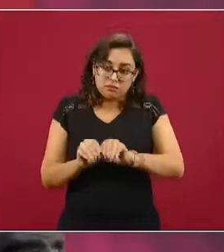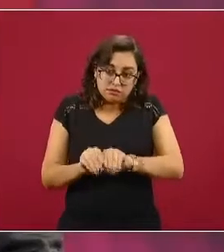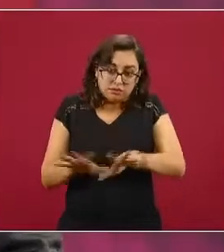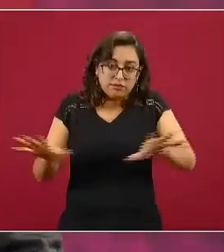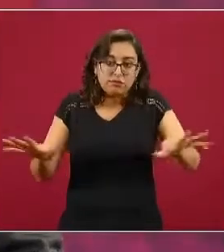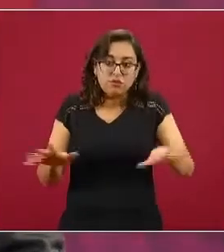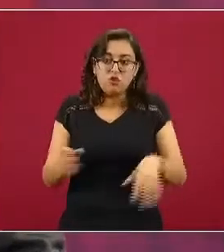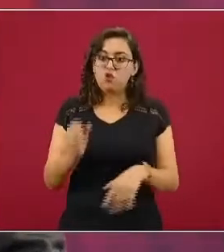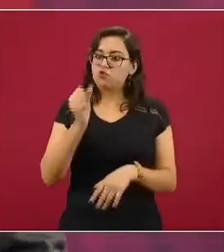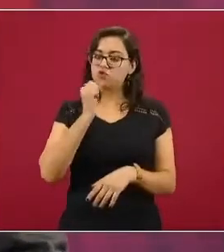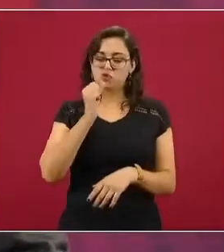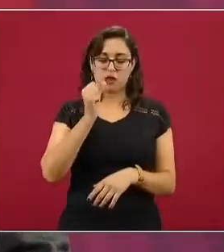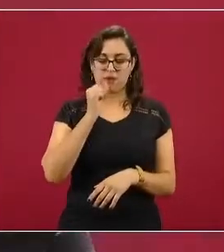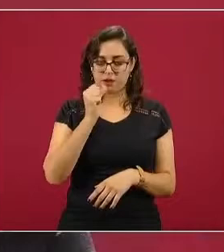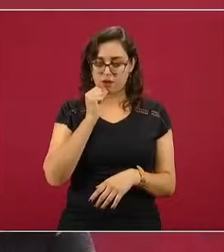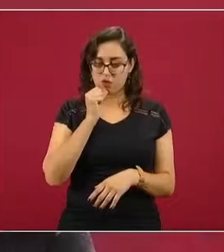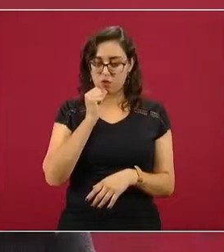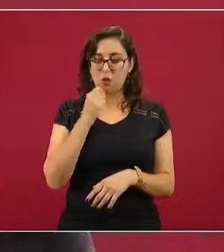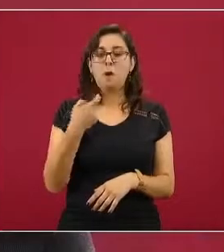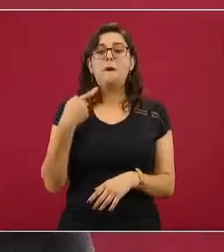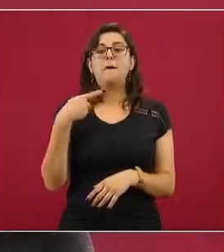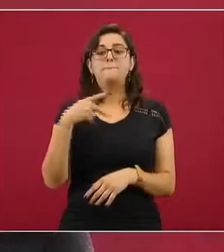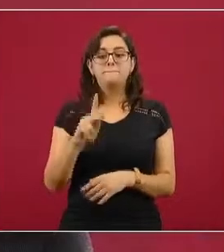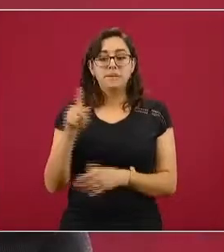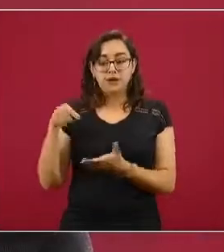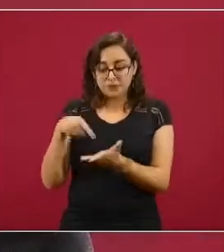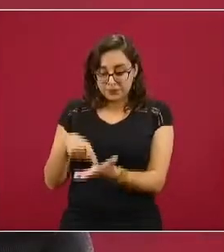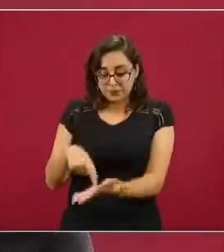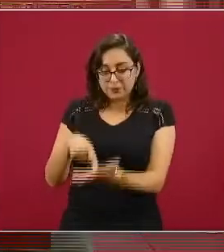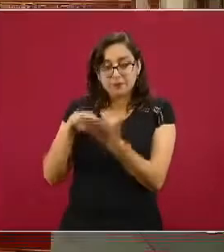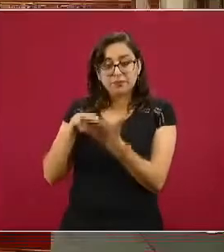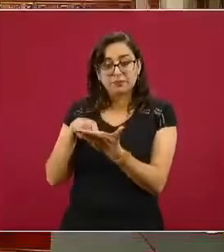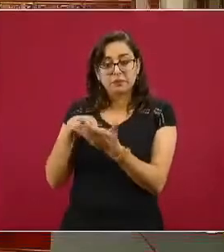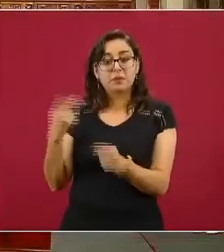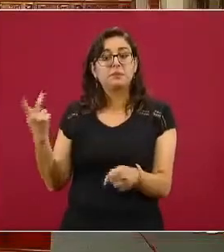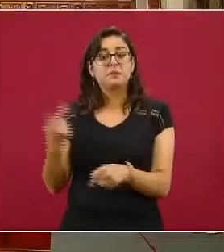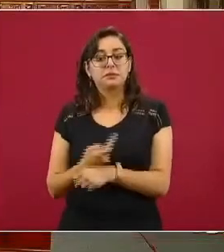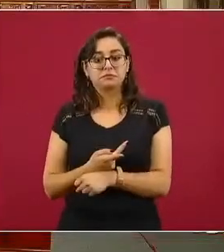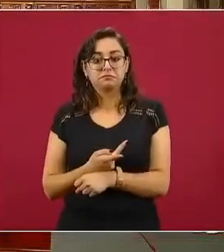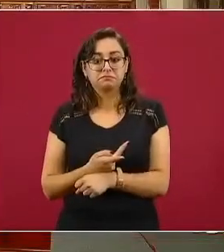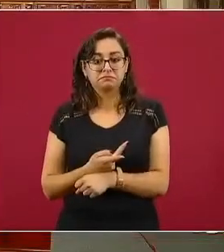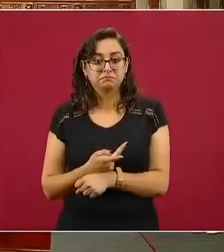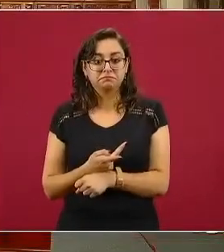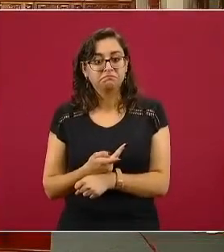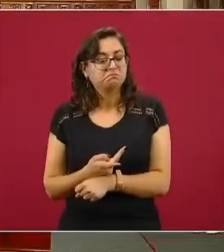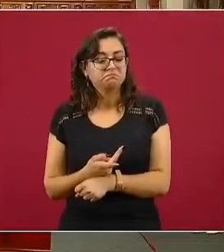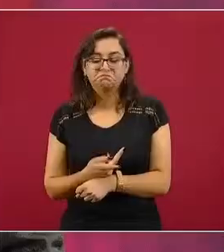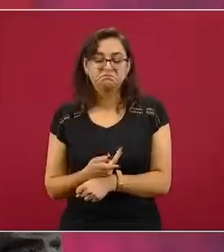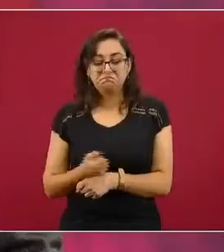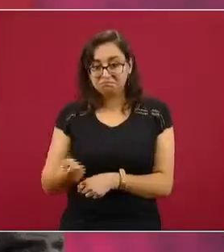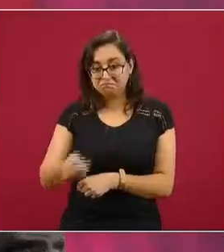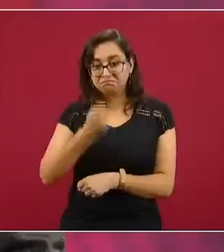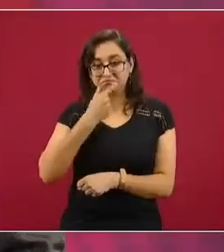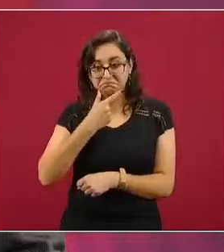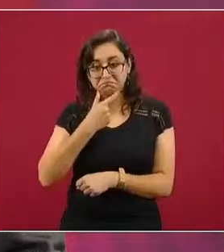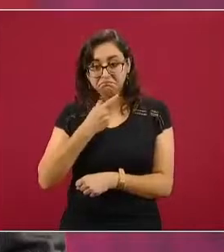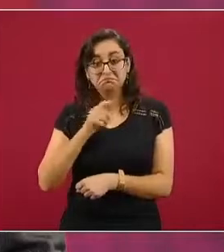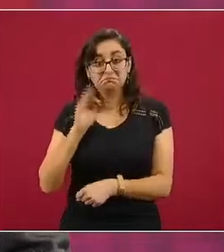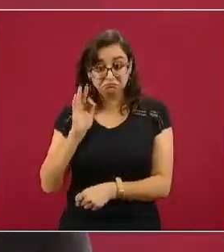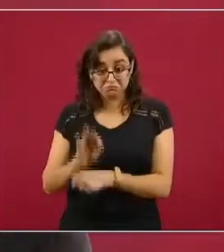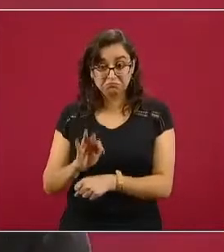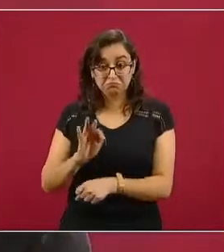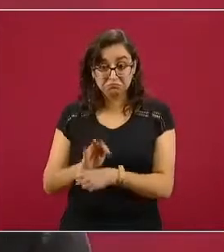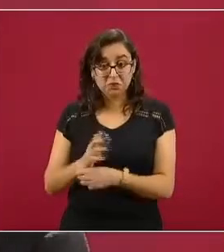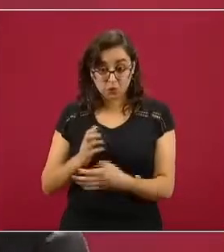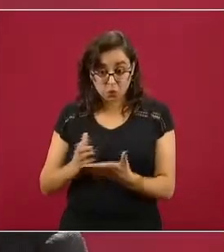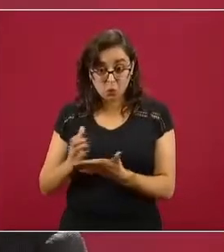revistas científicas correspondientes, lo que muestran es que no hay una utilidad significativa de Remdesivir